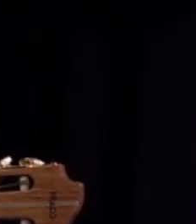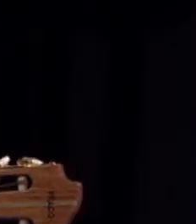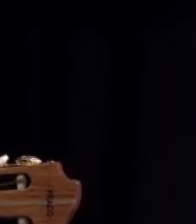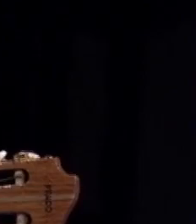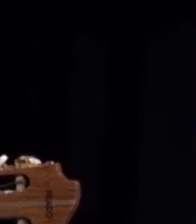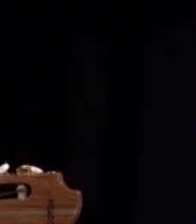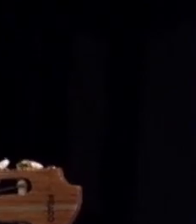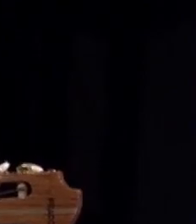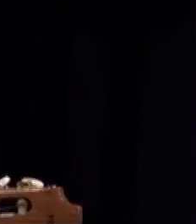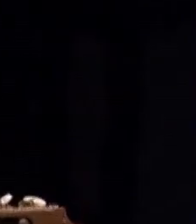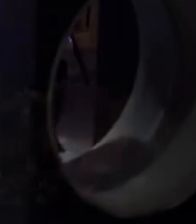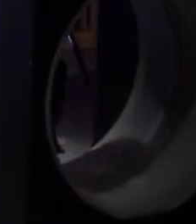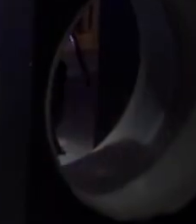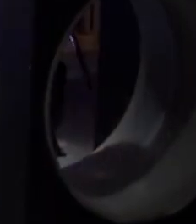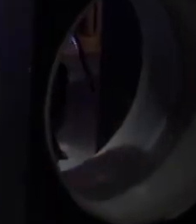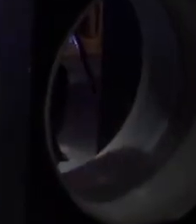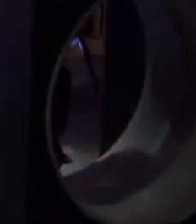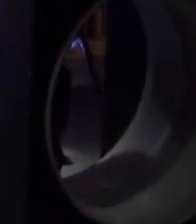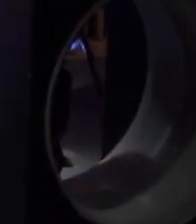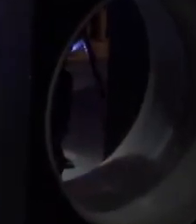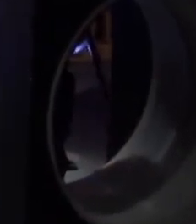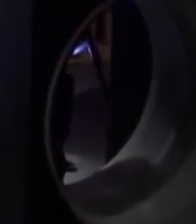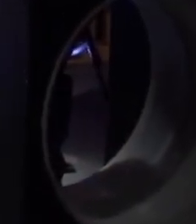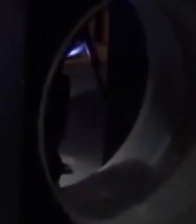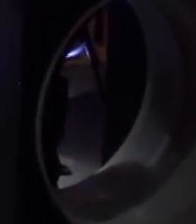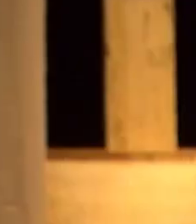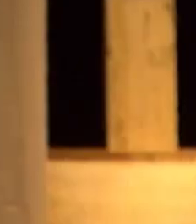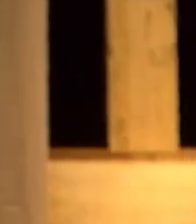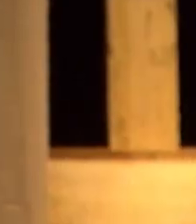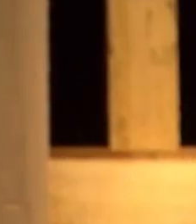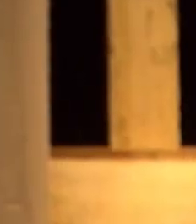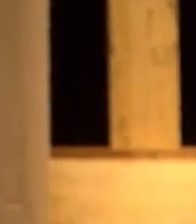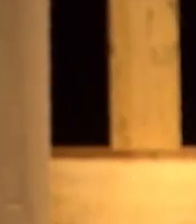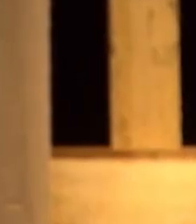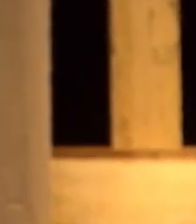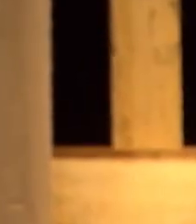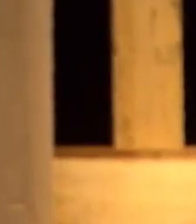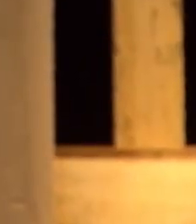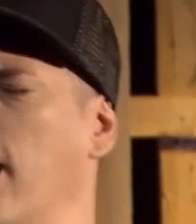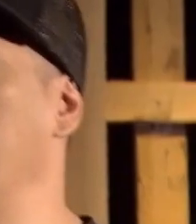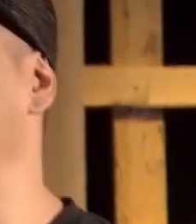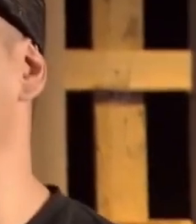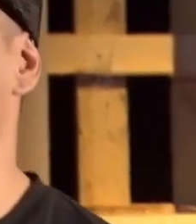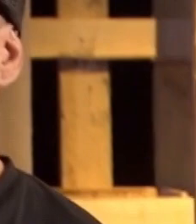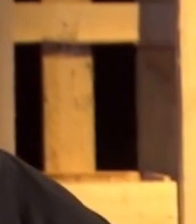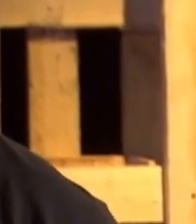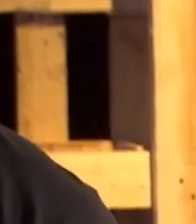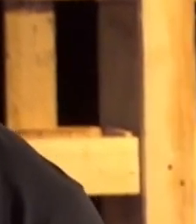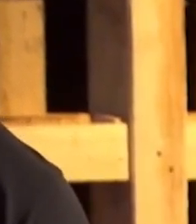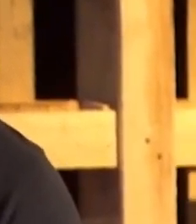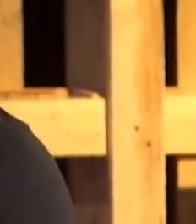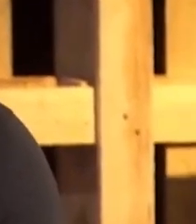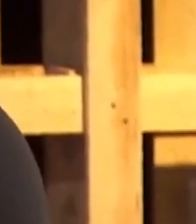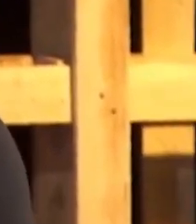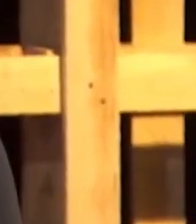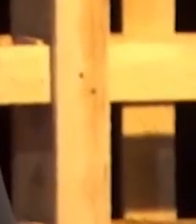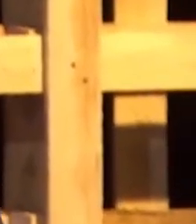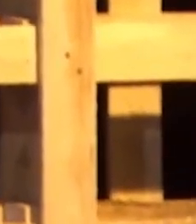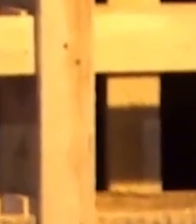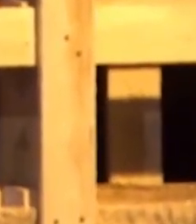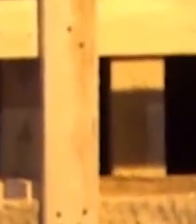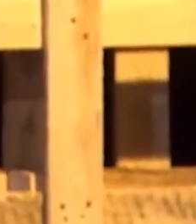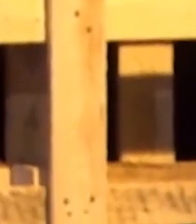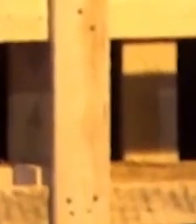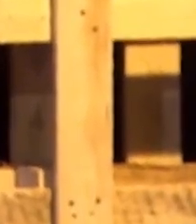A veces uno va con la corriente y uno no sabe. Esa es la manera en que he empezado a vivir desde que tomé